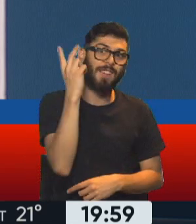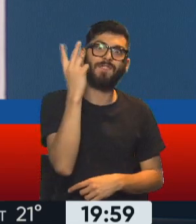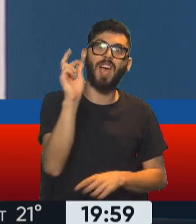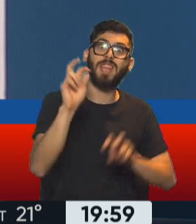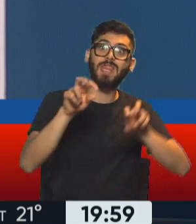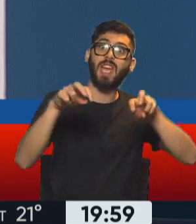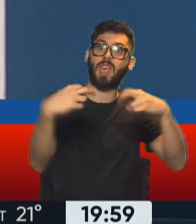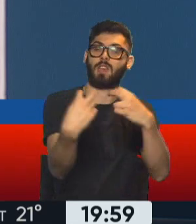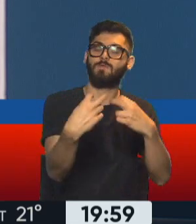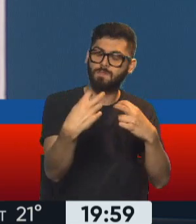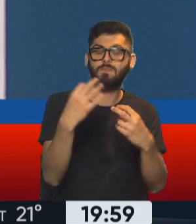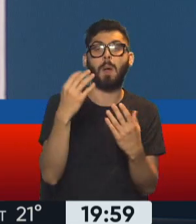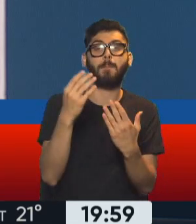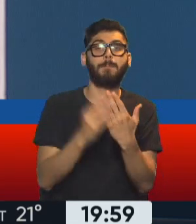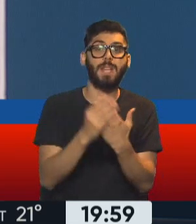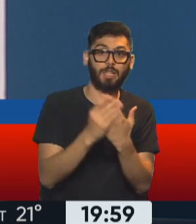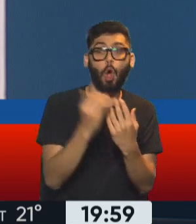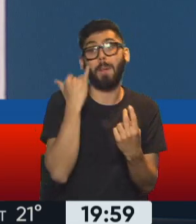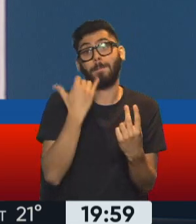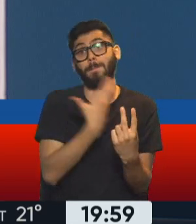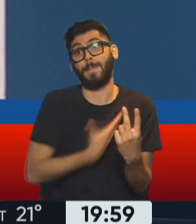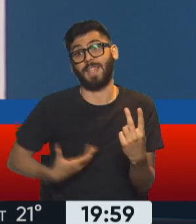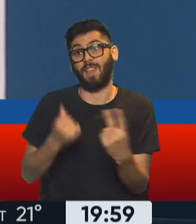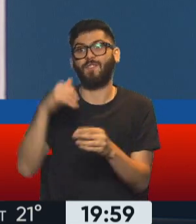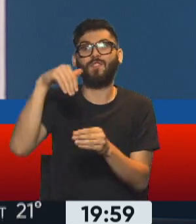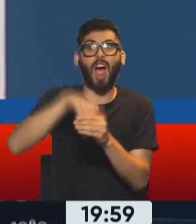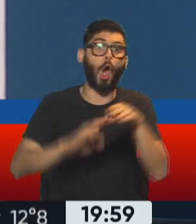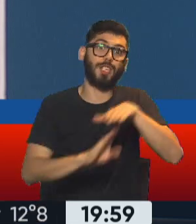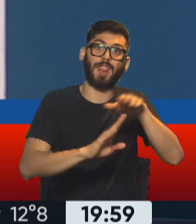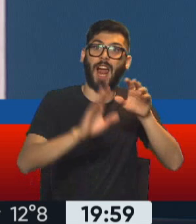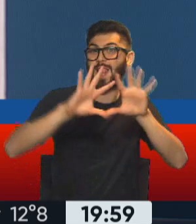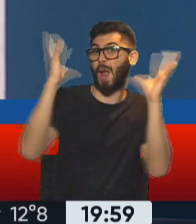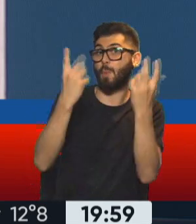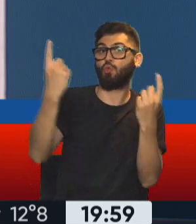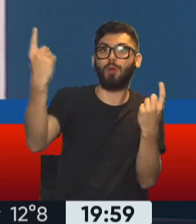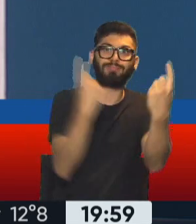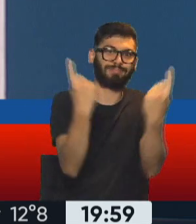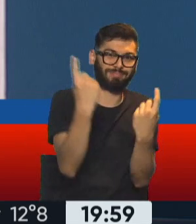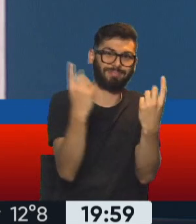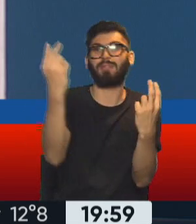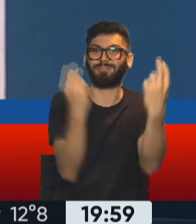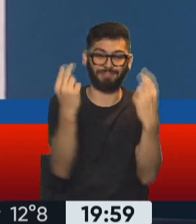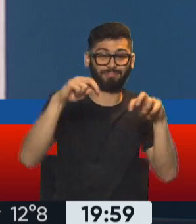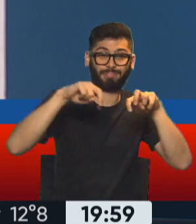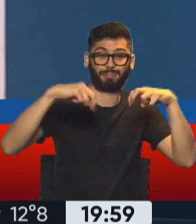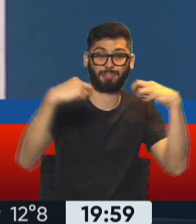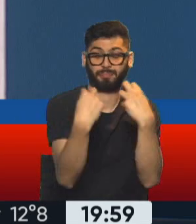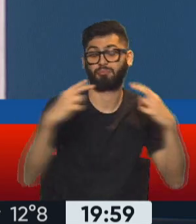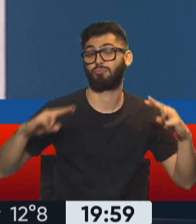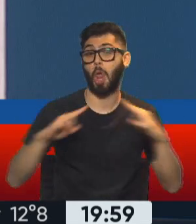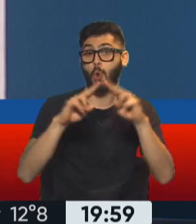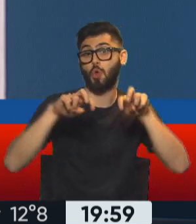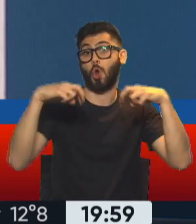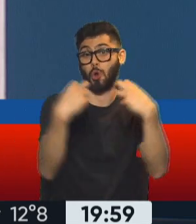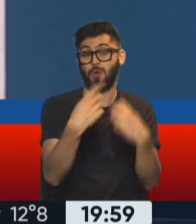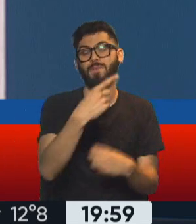estamos hablando de ministros y presidentes de bancos centrales alrededor del mundo reunidos justamente en una cumbre que en este momento se está